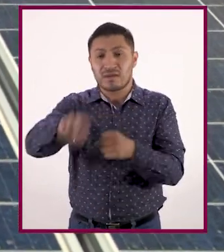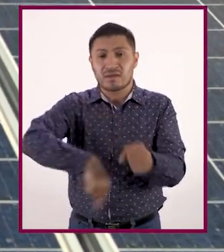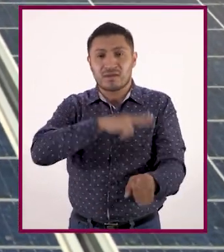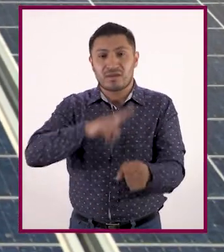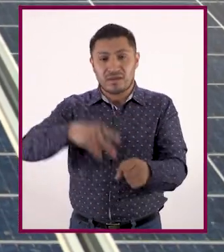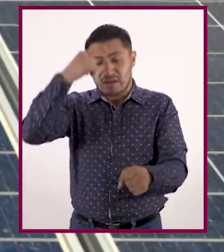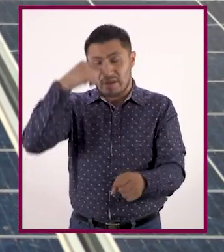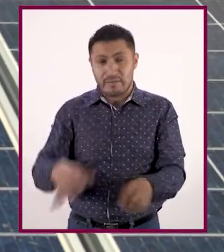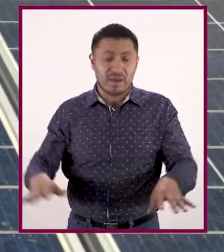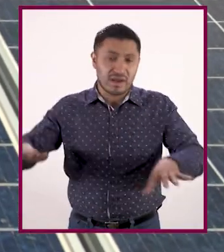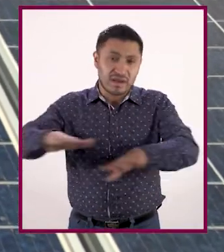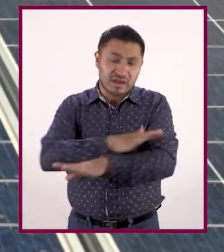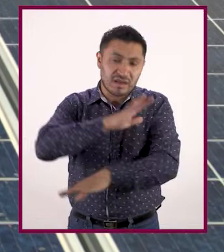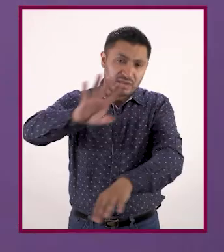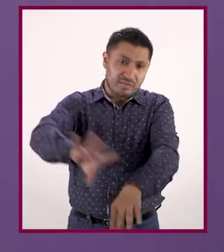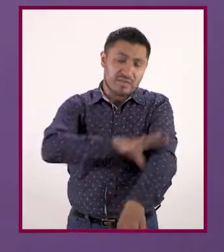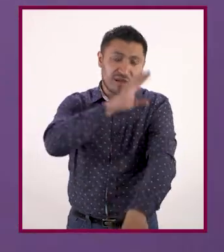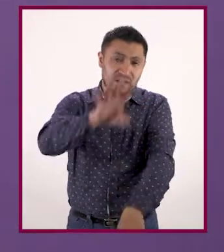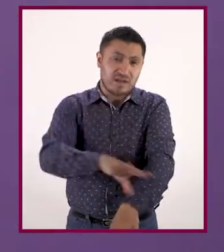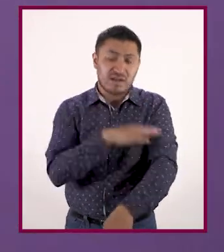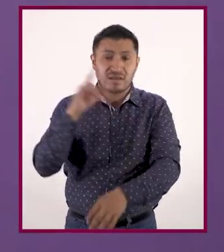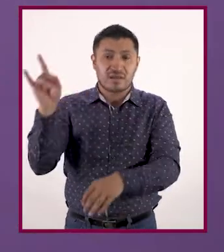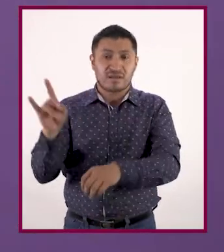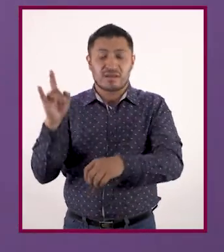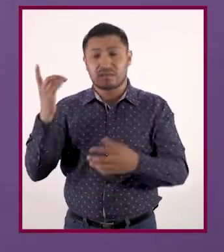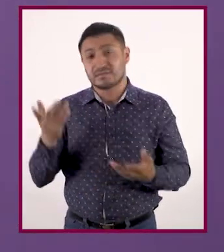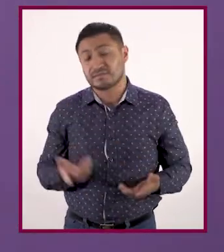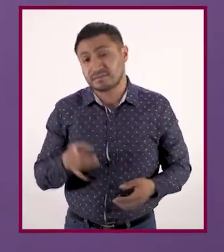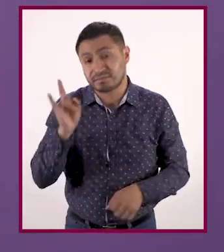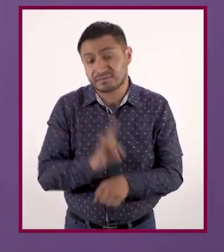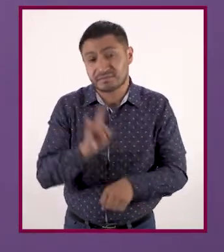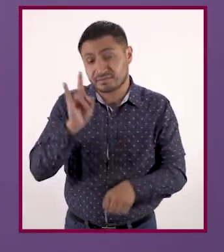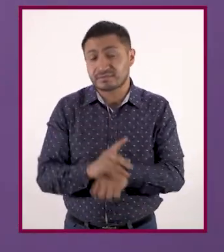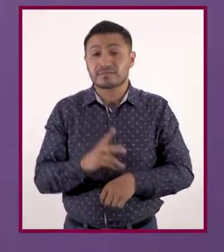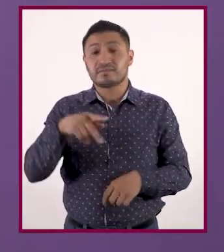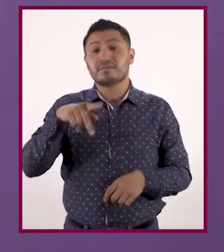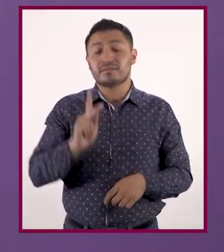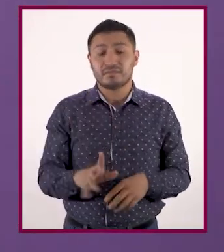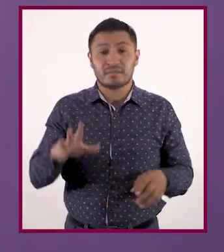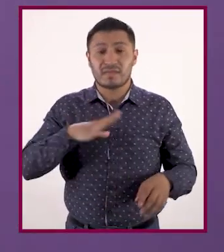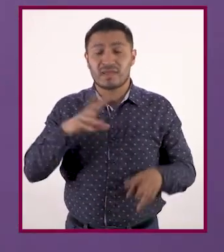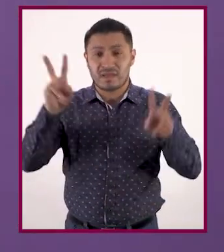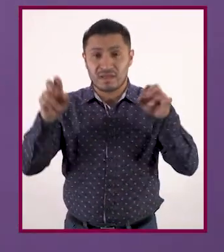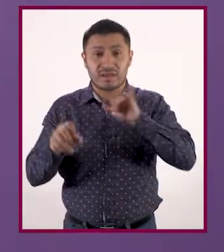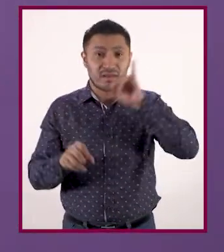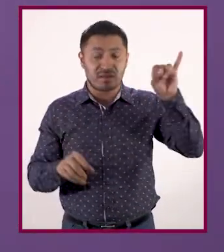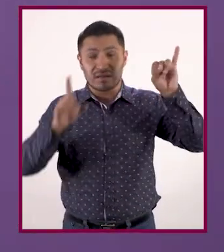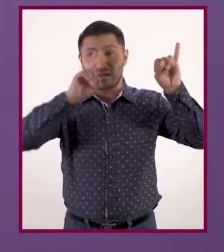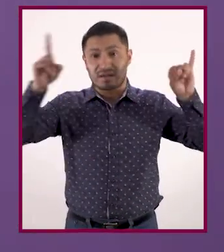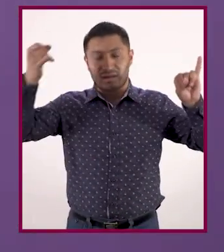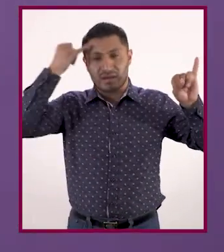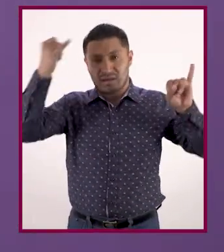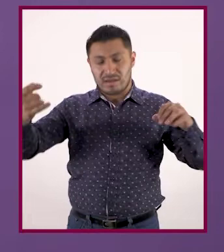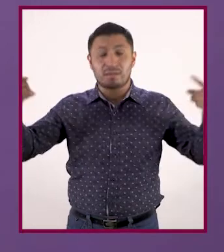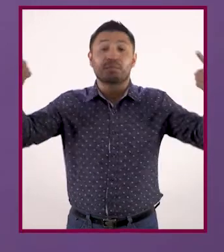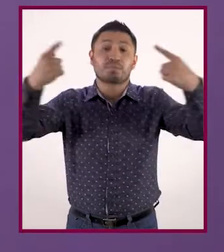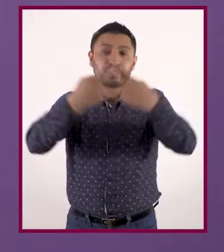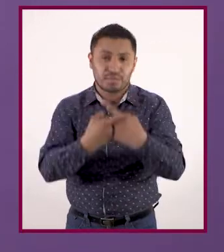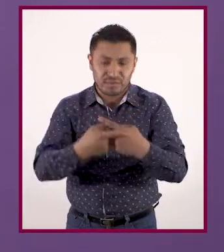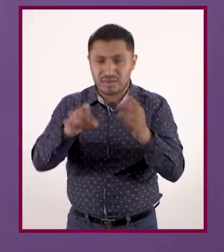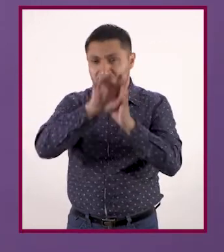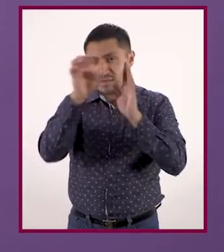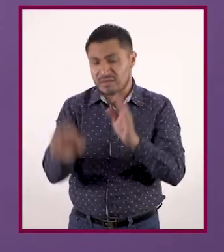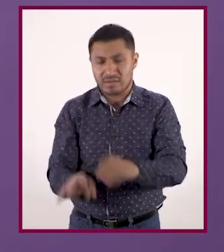basadas en combustibles fósiles sin embargo hay otros temas en los que izquierda y derecha tienen enfoques contrapuestos